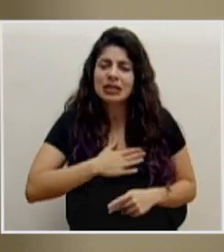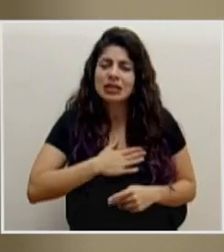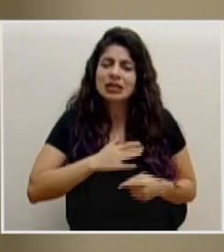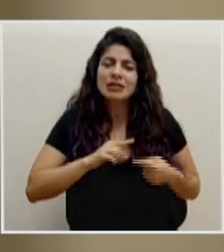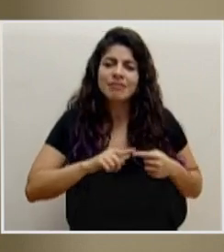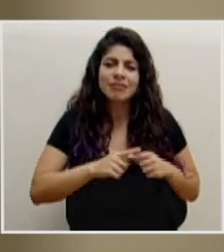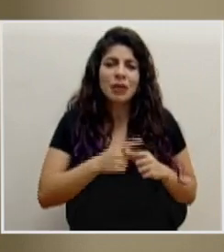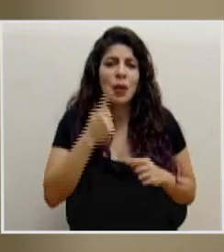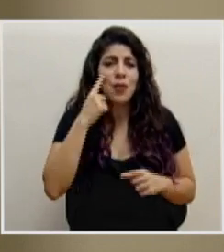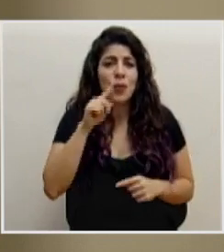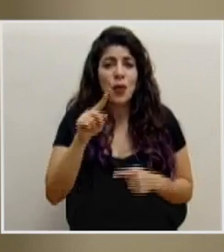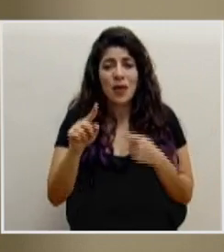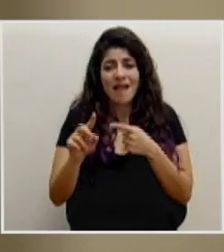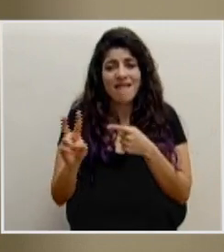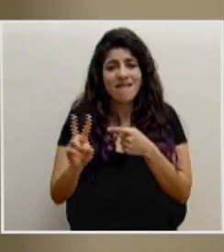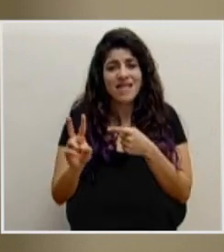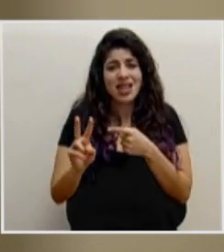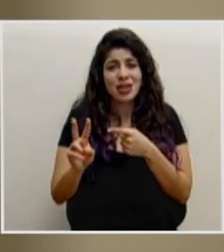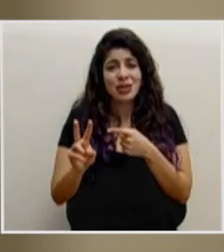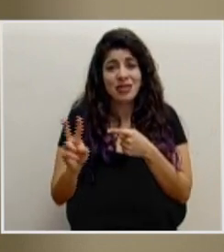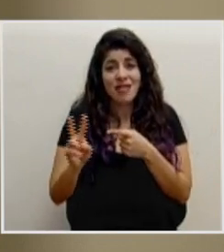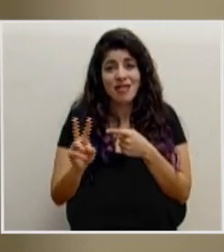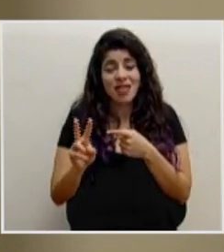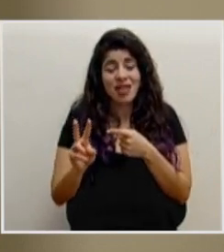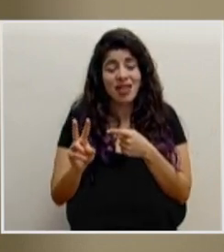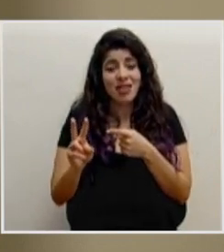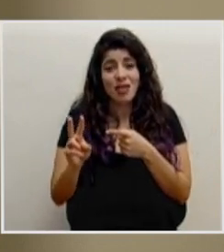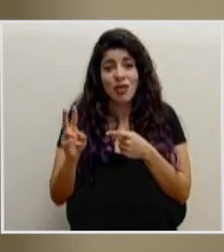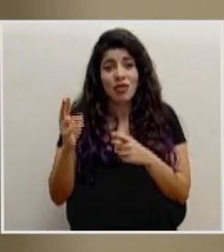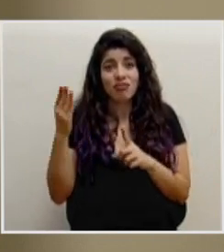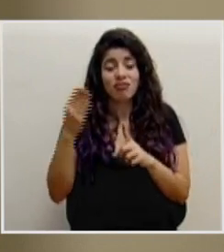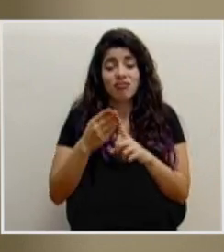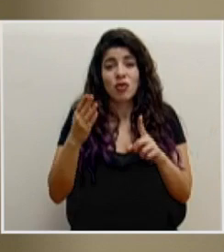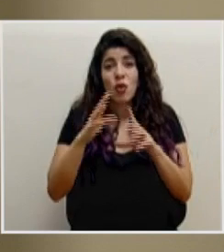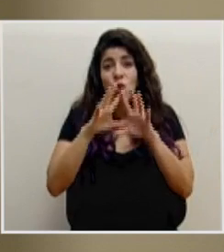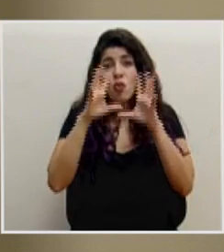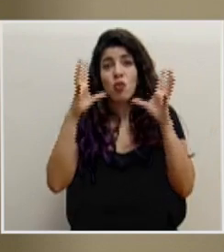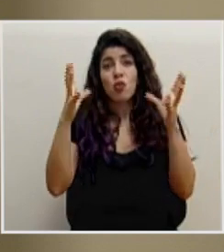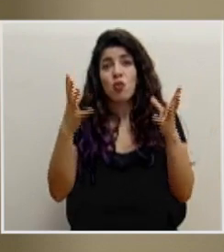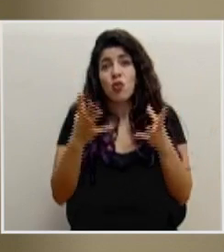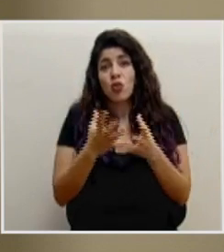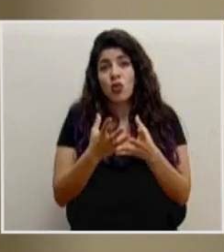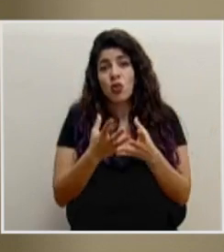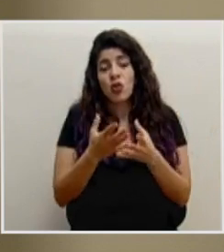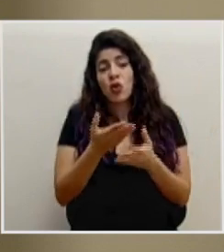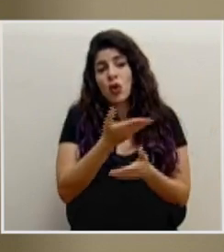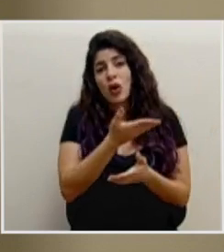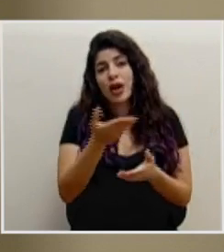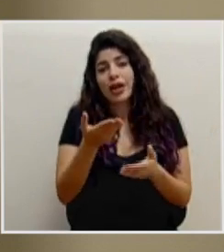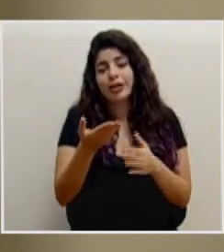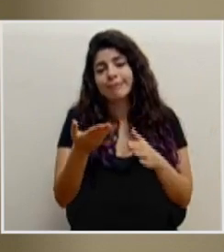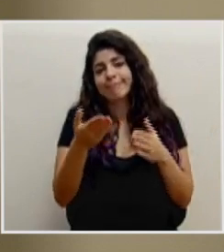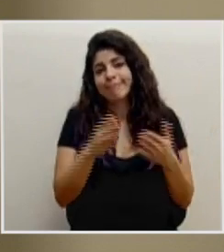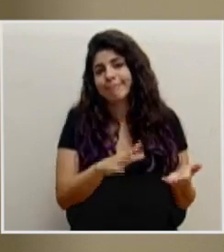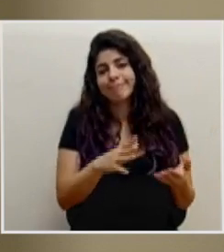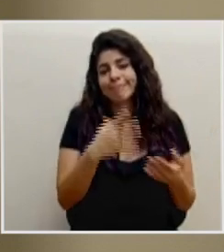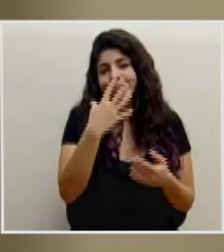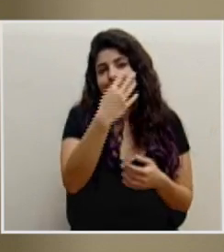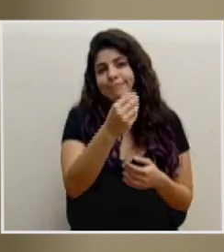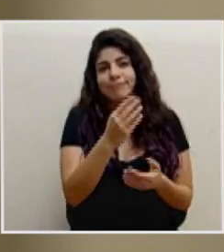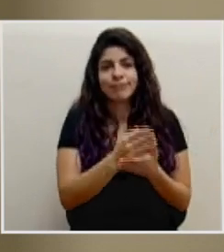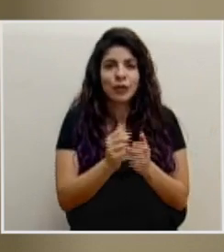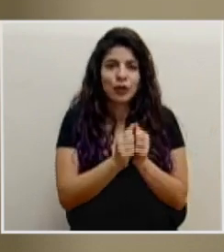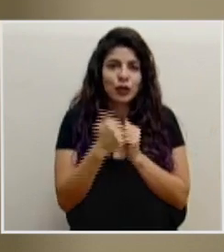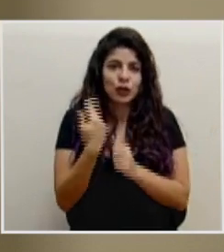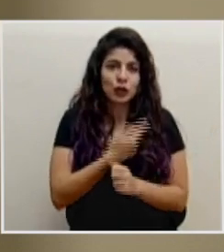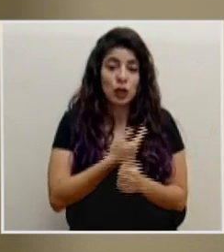lamentablemente por un virus que tiene al mundo en vilo han dejado de estar con nosotros.